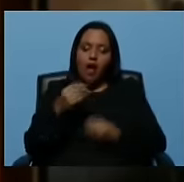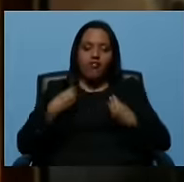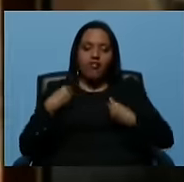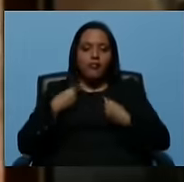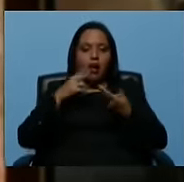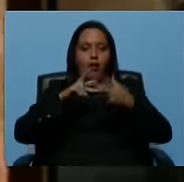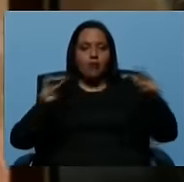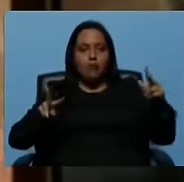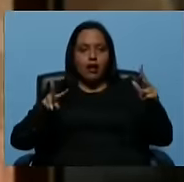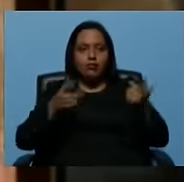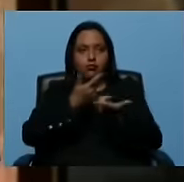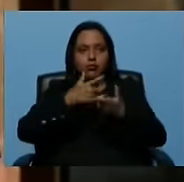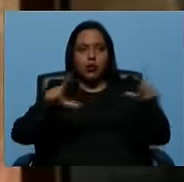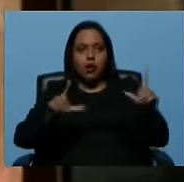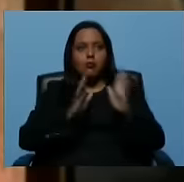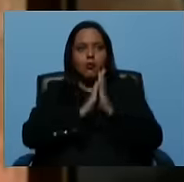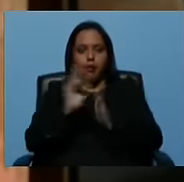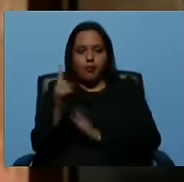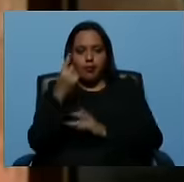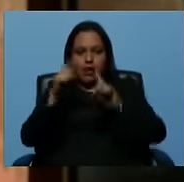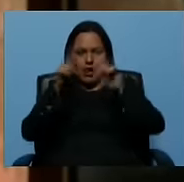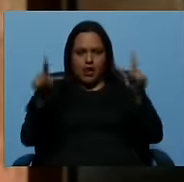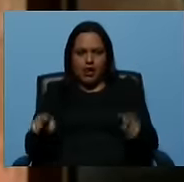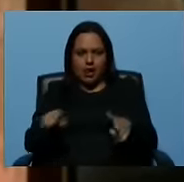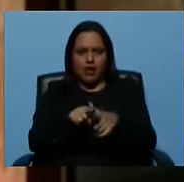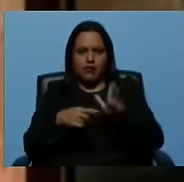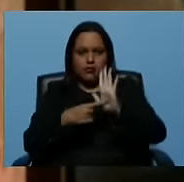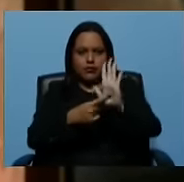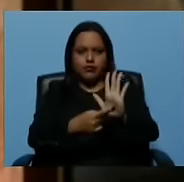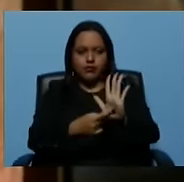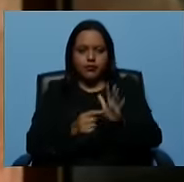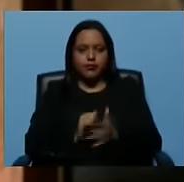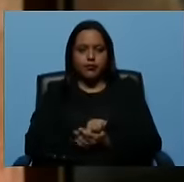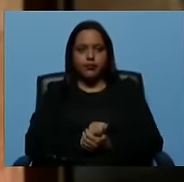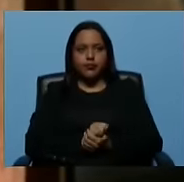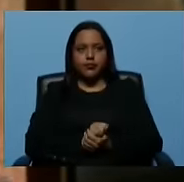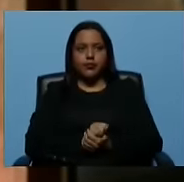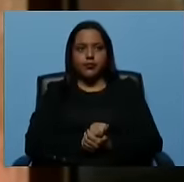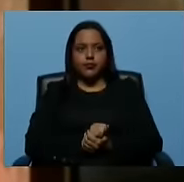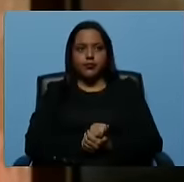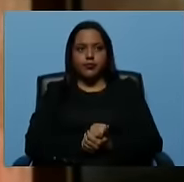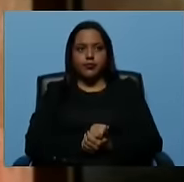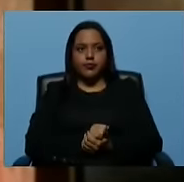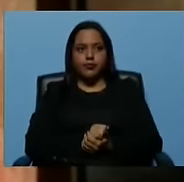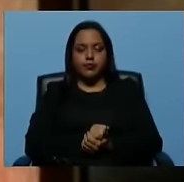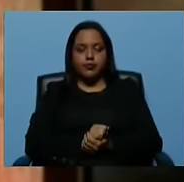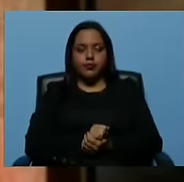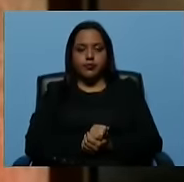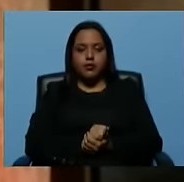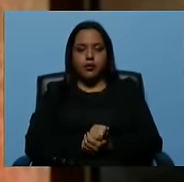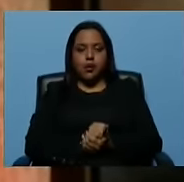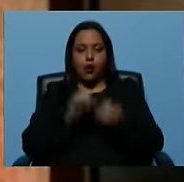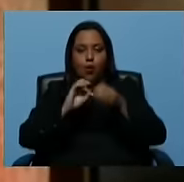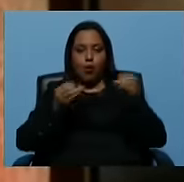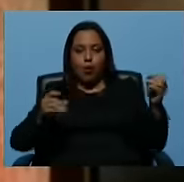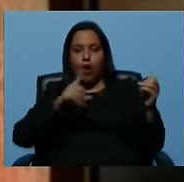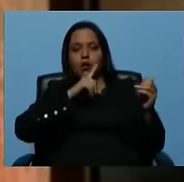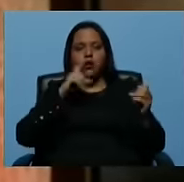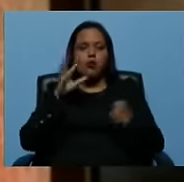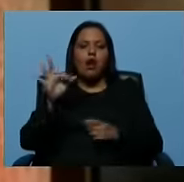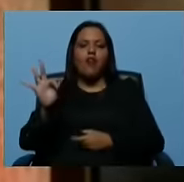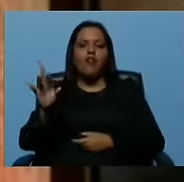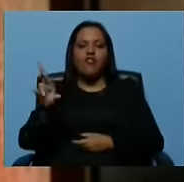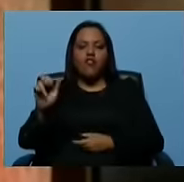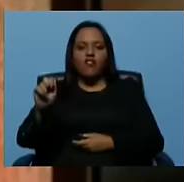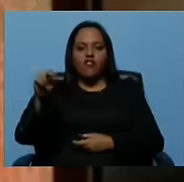libertad. Coloquen, por favor, la primera lámina. Esta es una frase de Francisco Franco. Por cierto, jamás los Estados